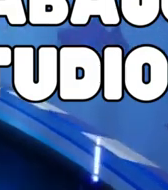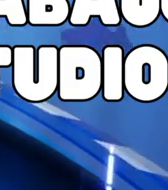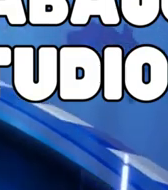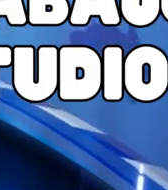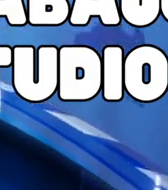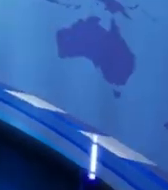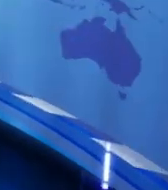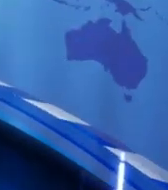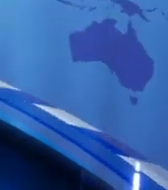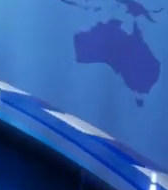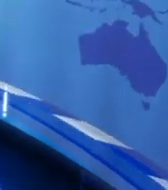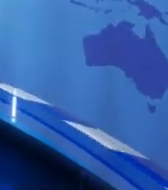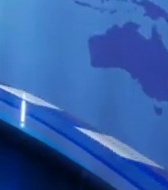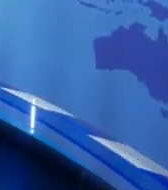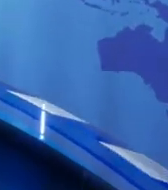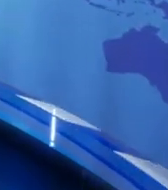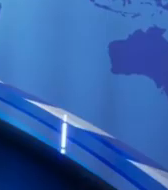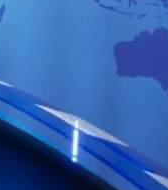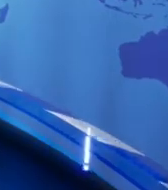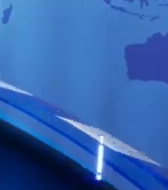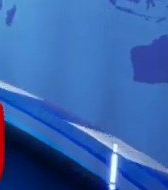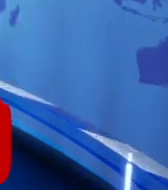estudiar.